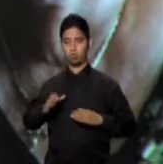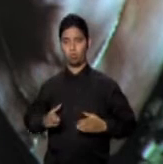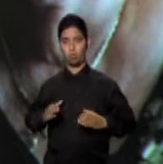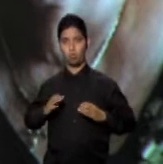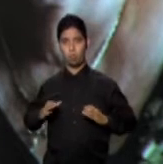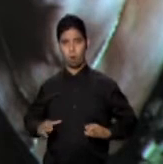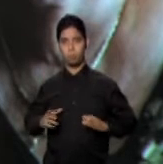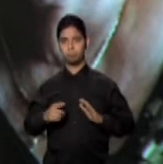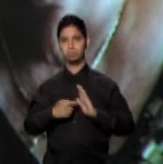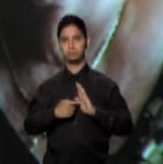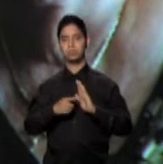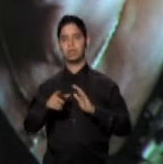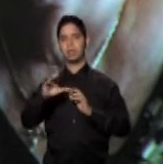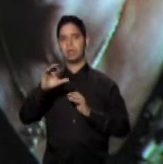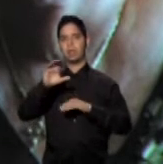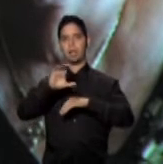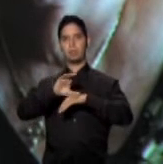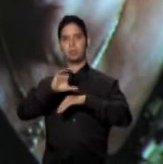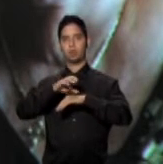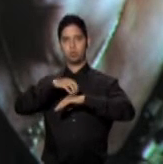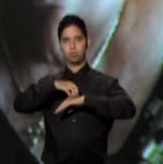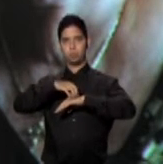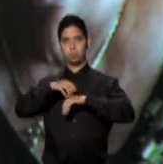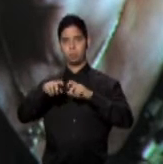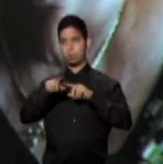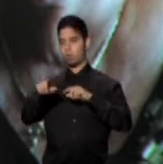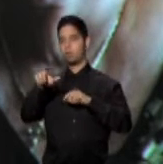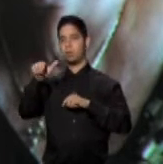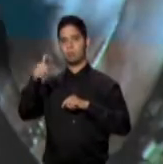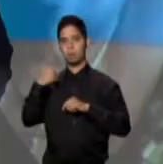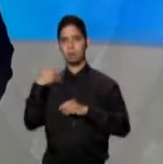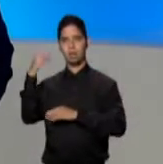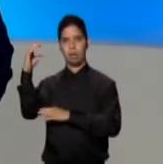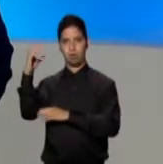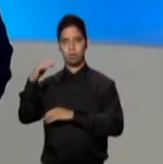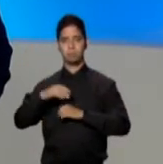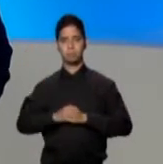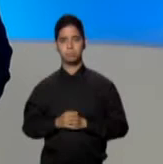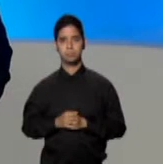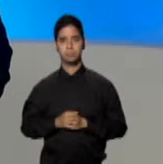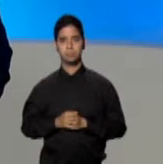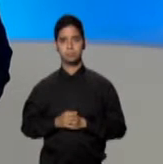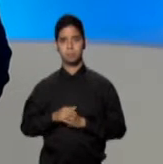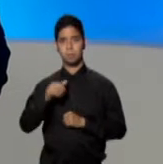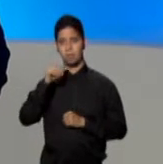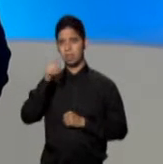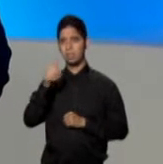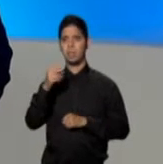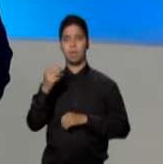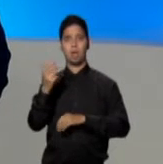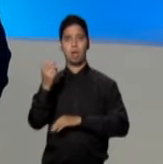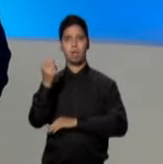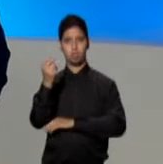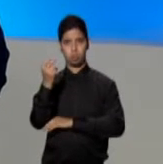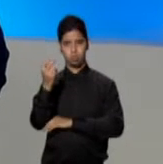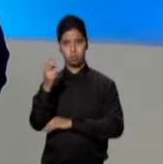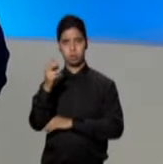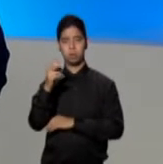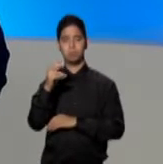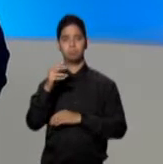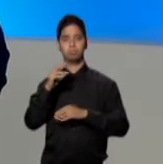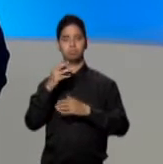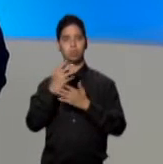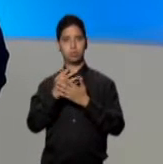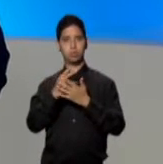domingo se hará lo propio en la Asamblea Municipal de Carolina. Bueno, mañana a partir de las 12 de mediodía, Noticias 24/7